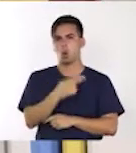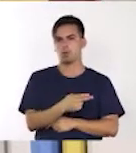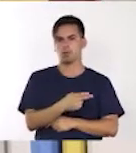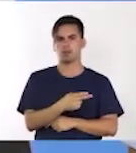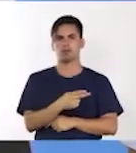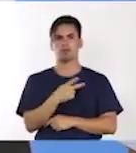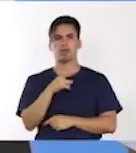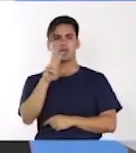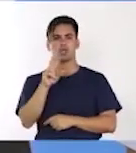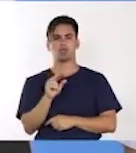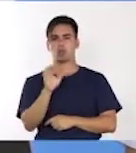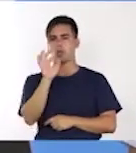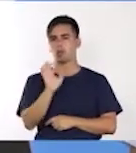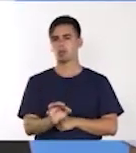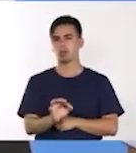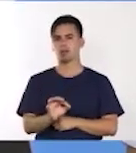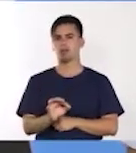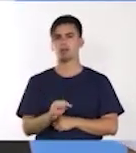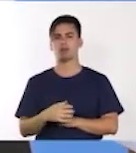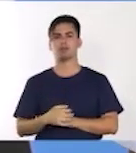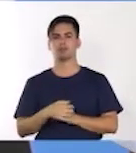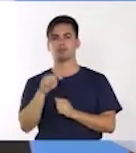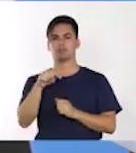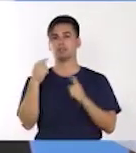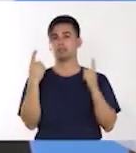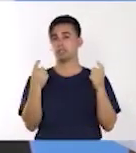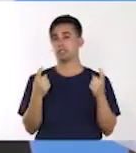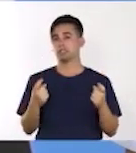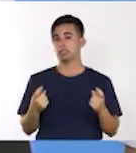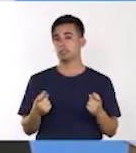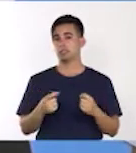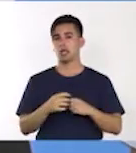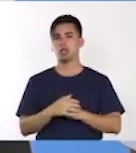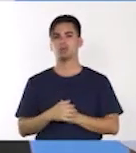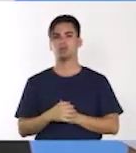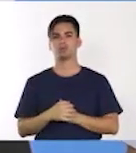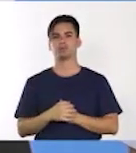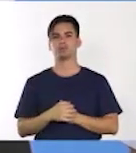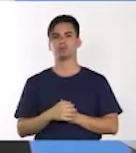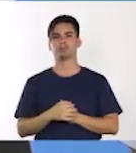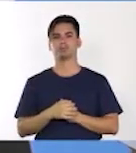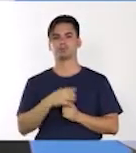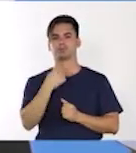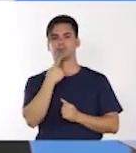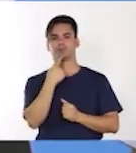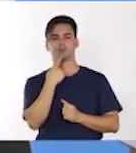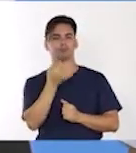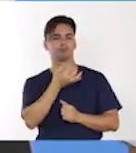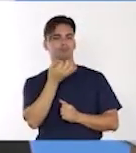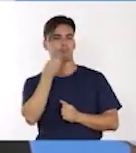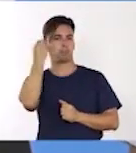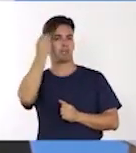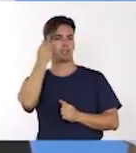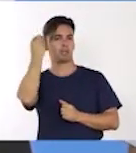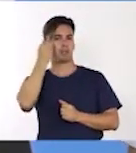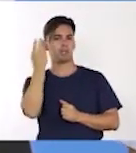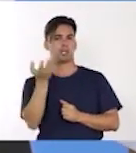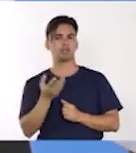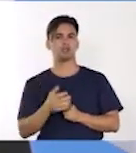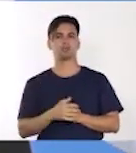imponer una nueva realidad en la cual se hace necesaria la aplicación